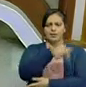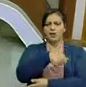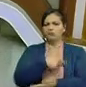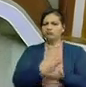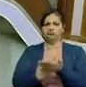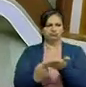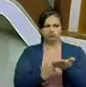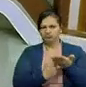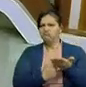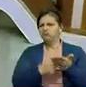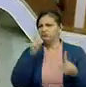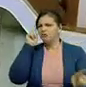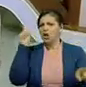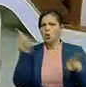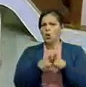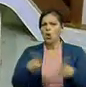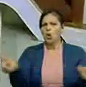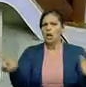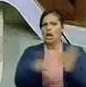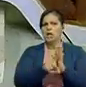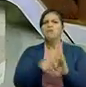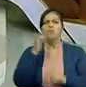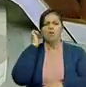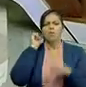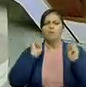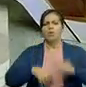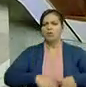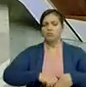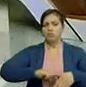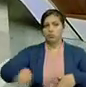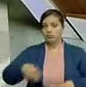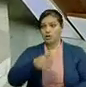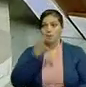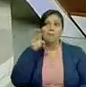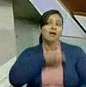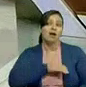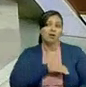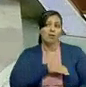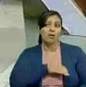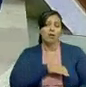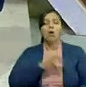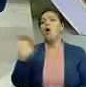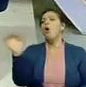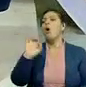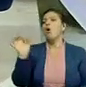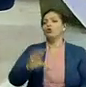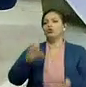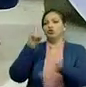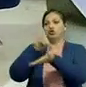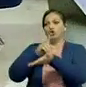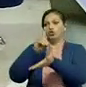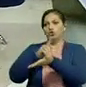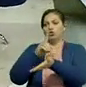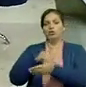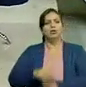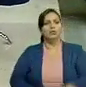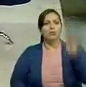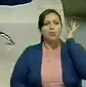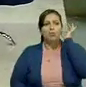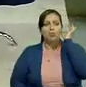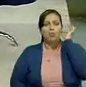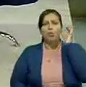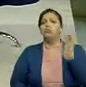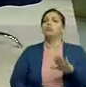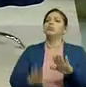solamente la víctima de violación? Yo digo, por ejemplo, sin evadir a su pregunta, lógicamente